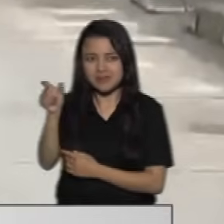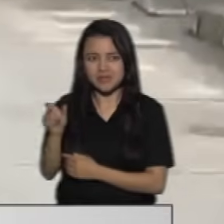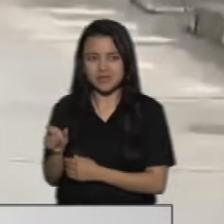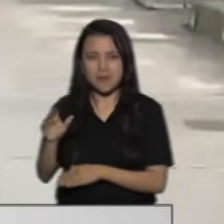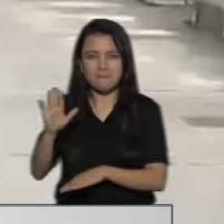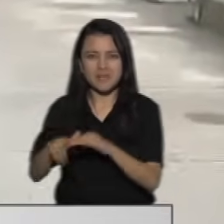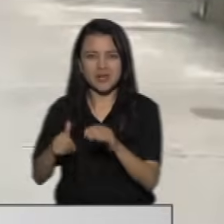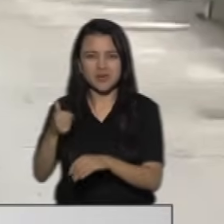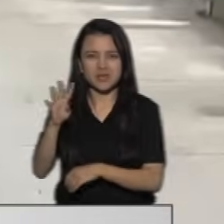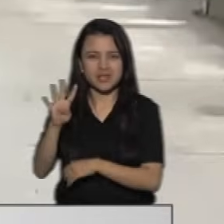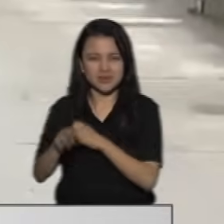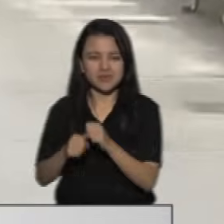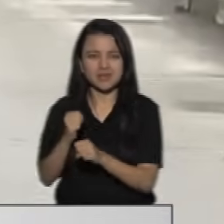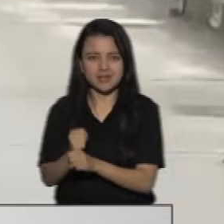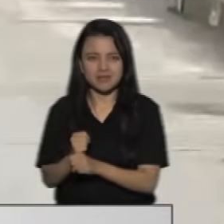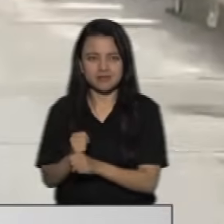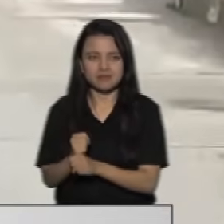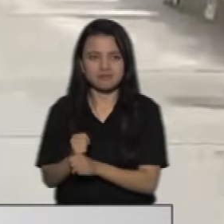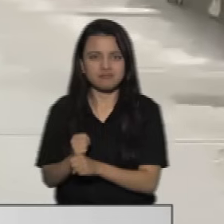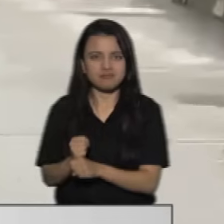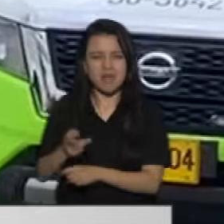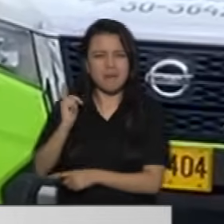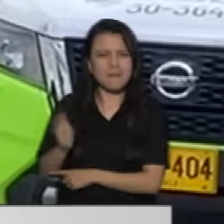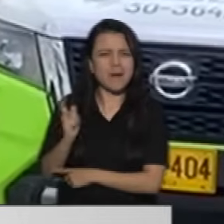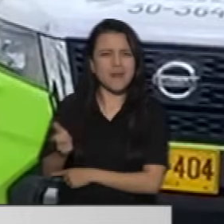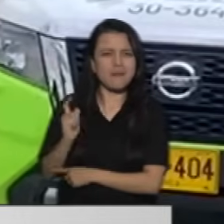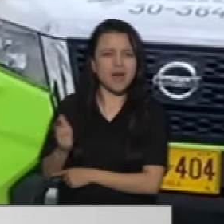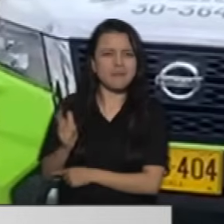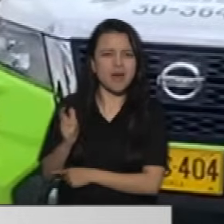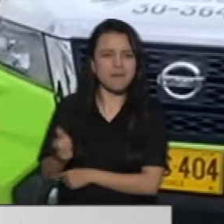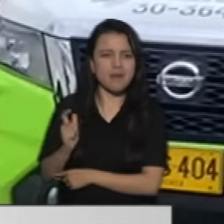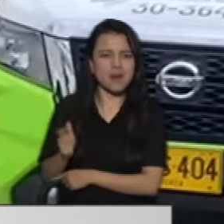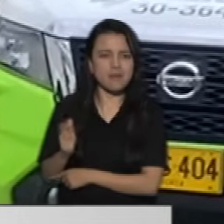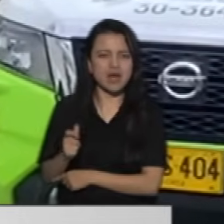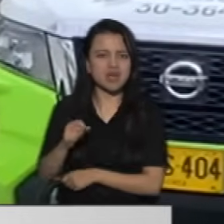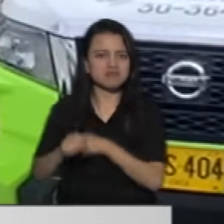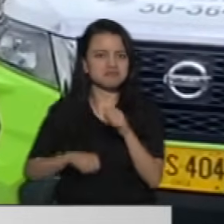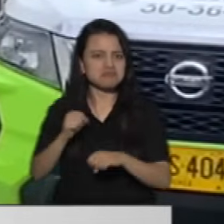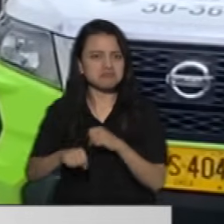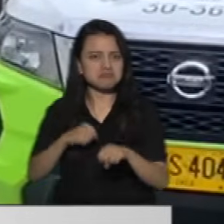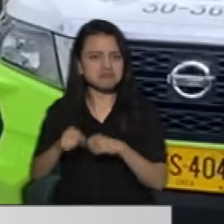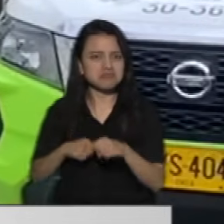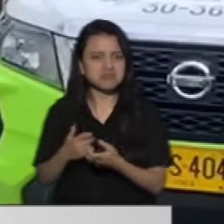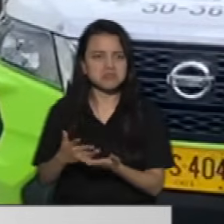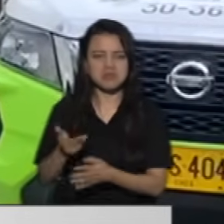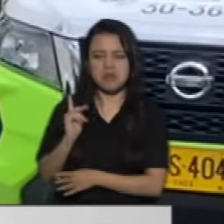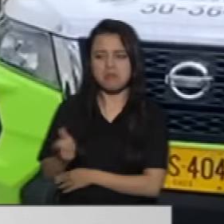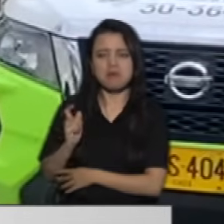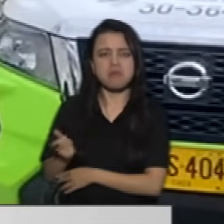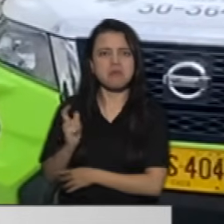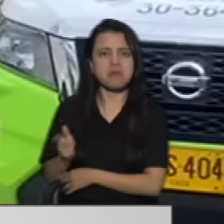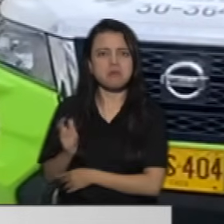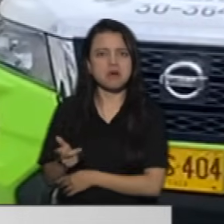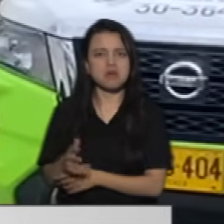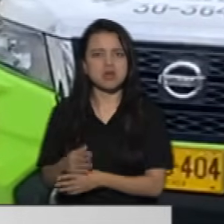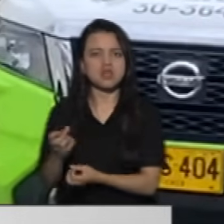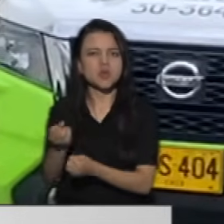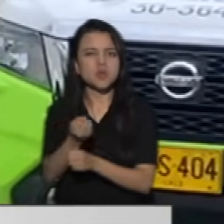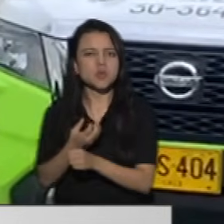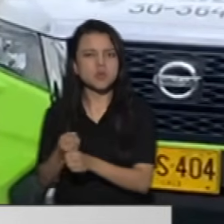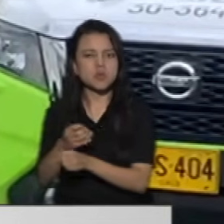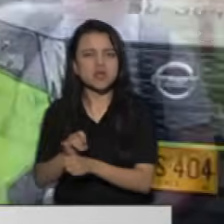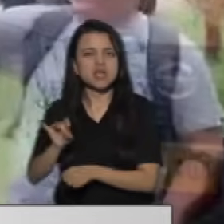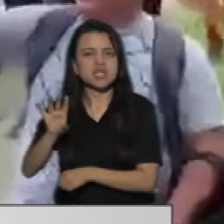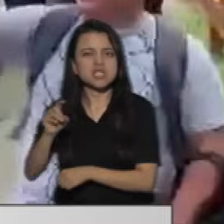fue un menor de 14 años que fue atacado a disparos por un sujeto que se movilizaba en bicicleta, al parecer cuando cruzaba la comuna 15 hacia